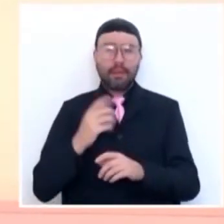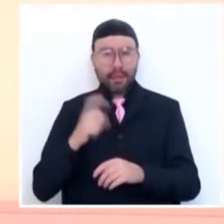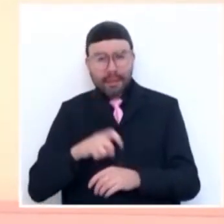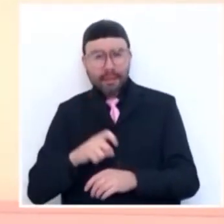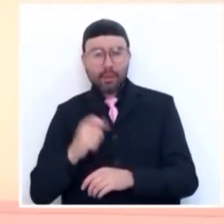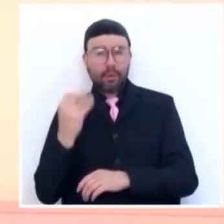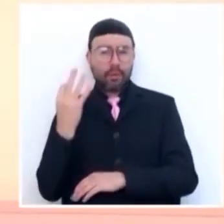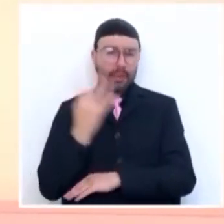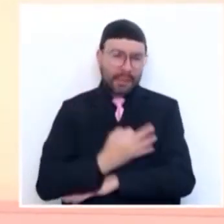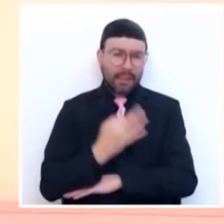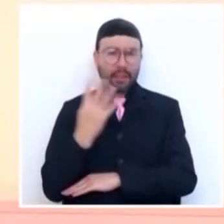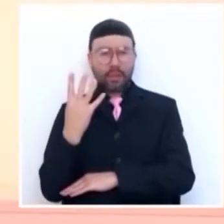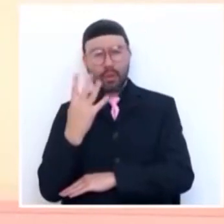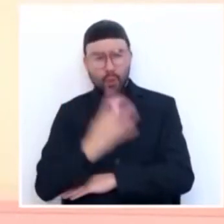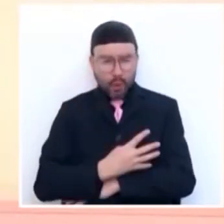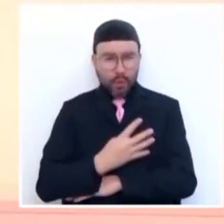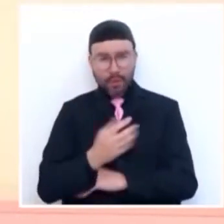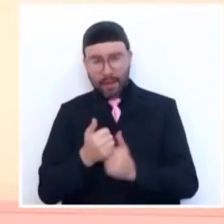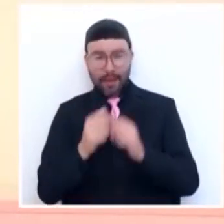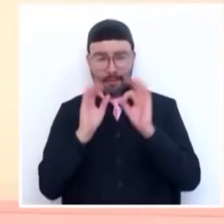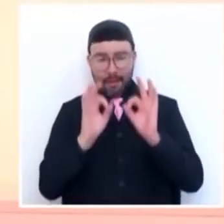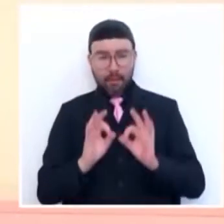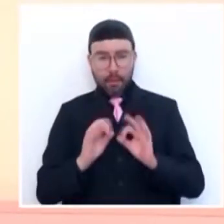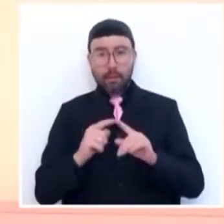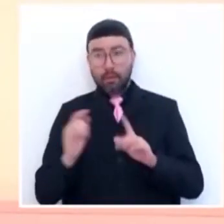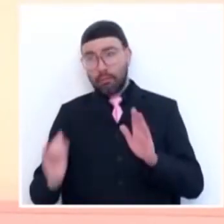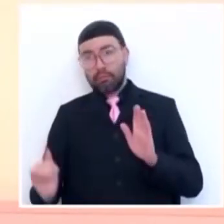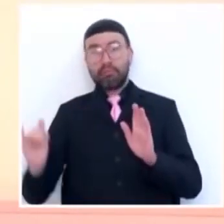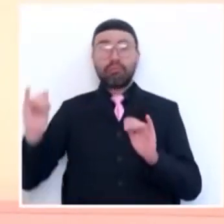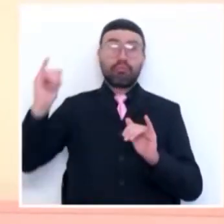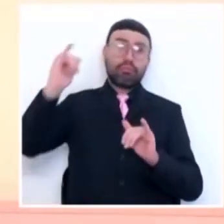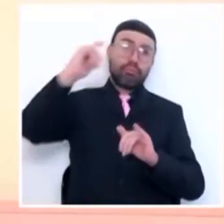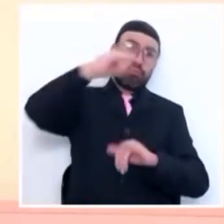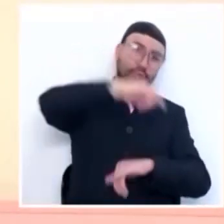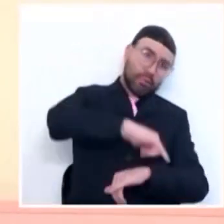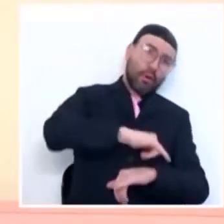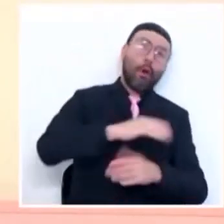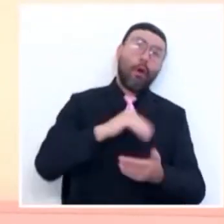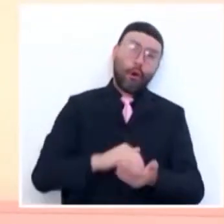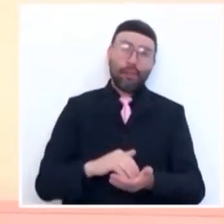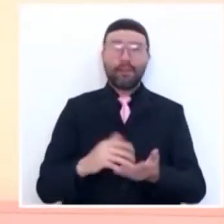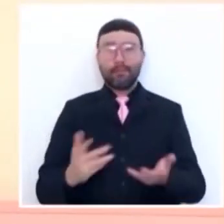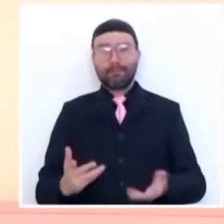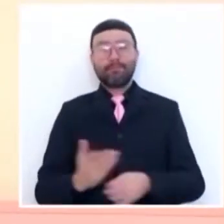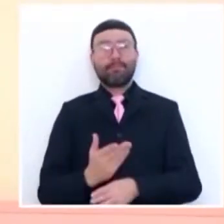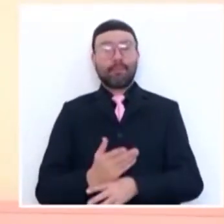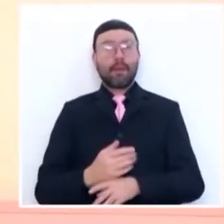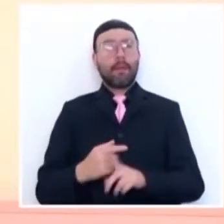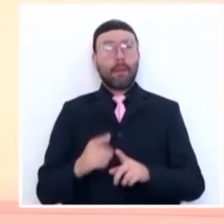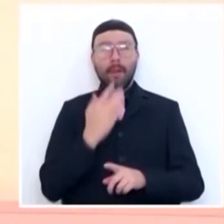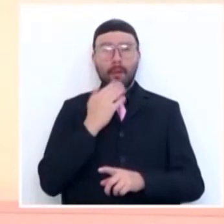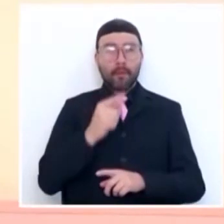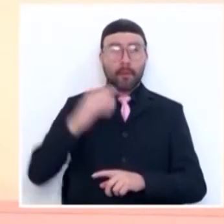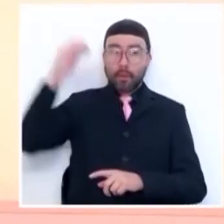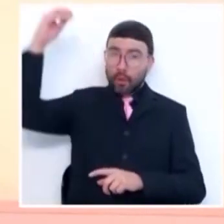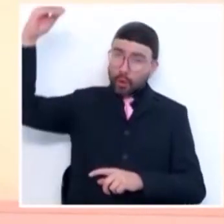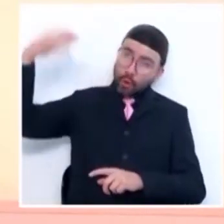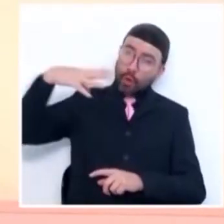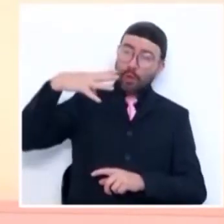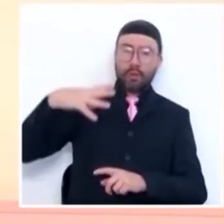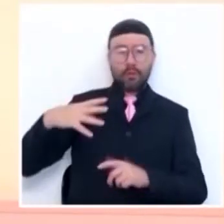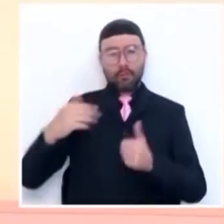ajustarme. Y cuando ya me voy a ajustar, me devuelvo. Y entonces otra vez me desajusto. Pero si usted se asoleara y estuviera